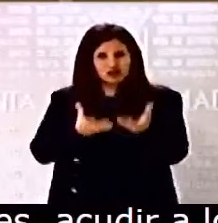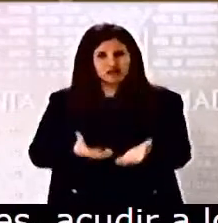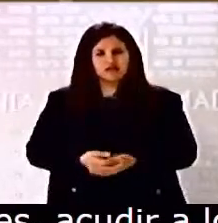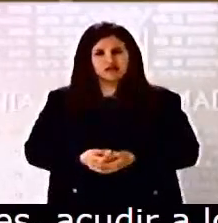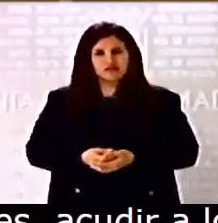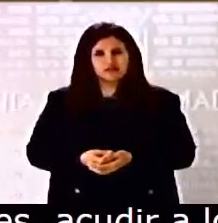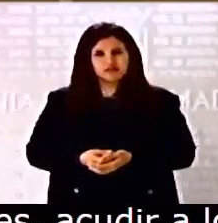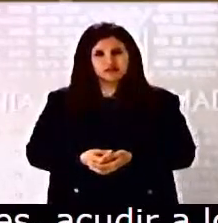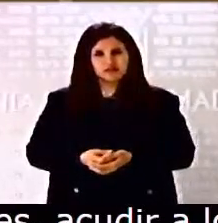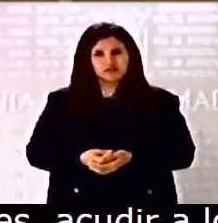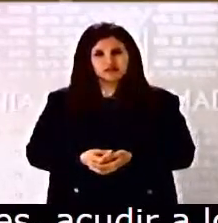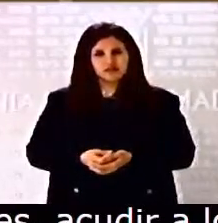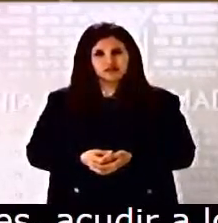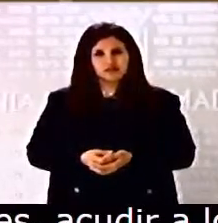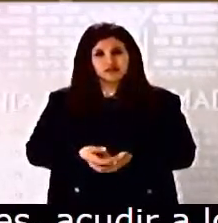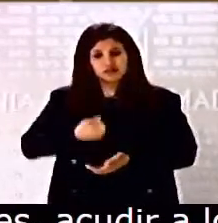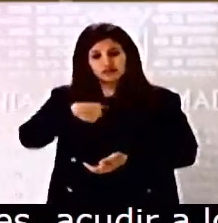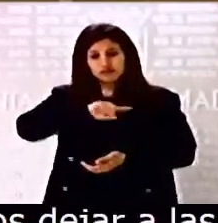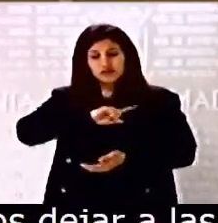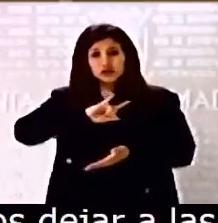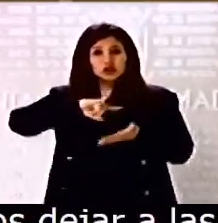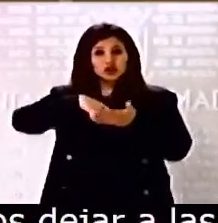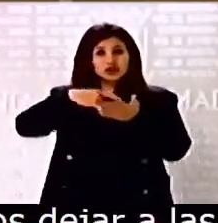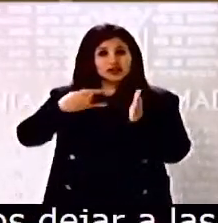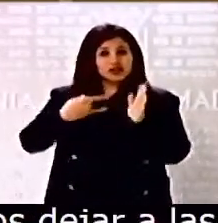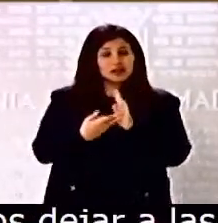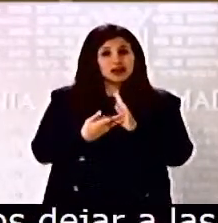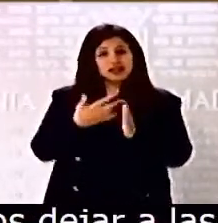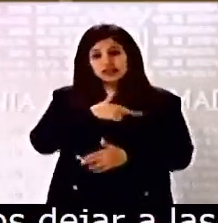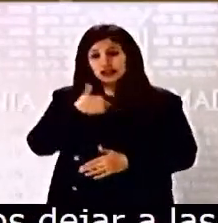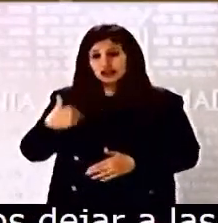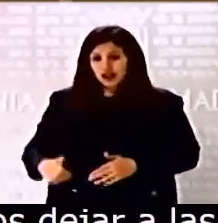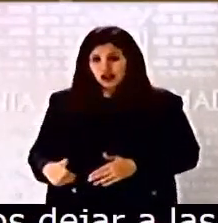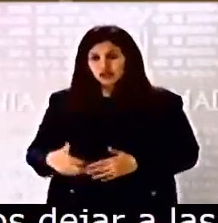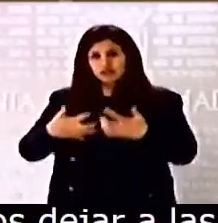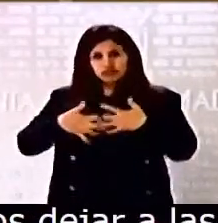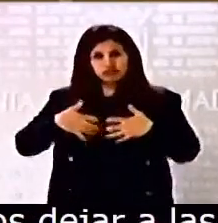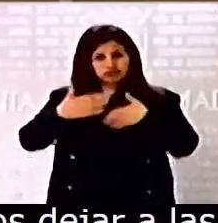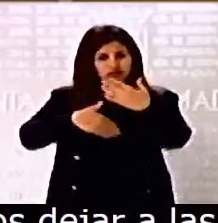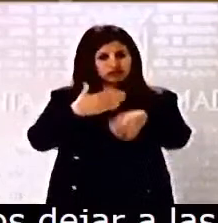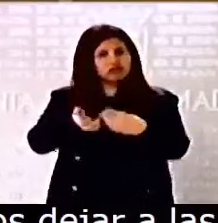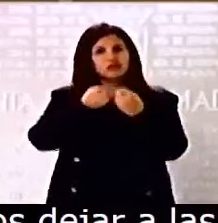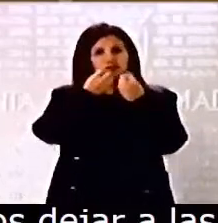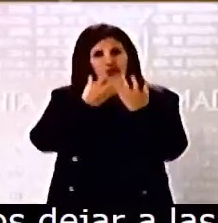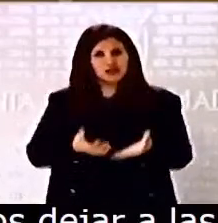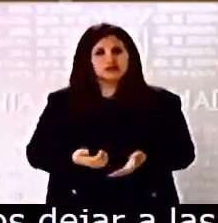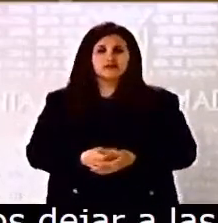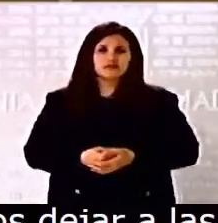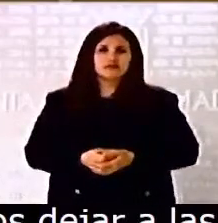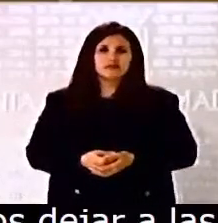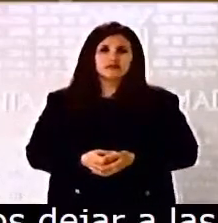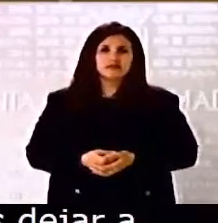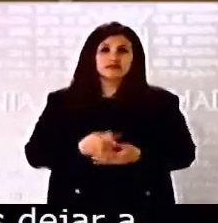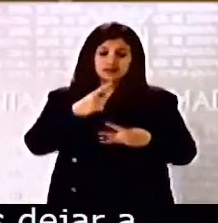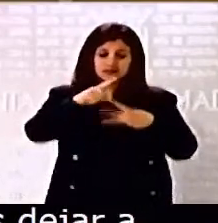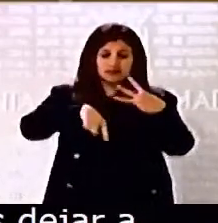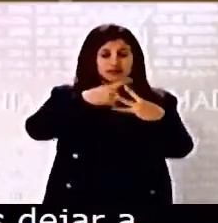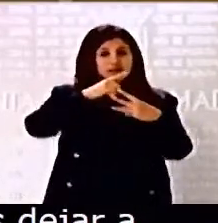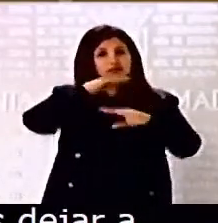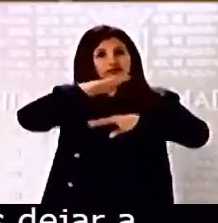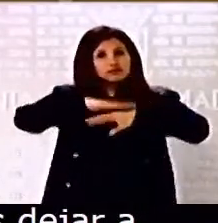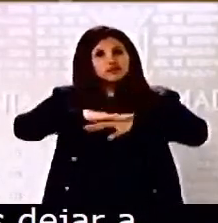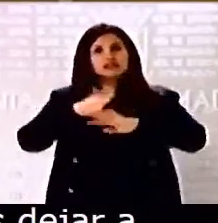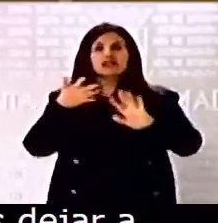que le podemos dejar a nuestro sistema sanitario. Es el mejor legado que le podemos dejar